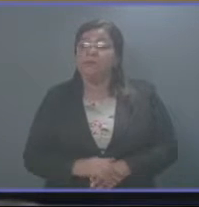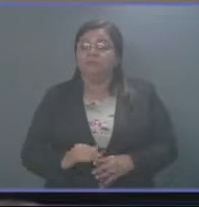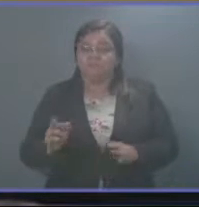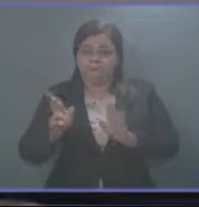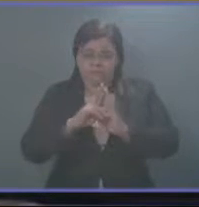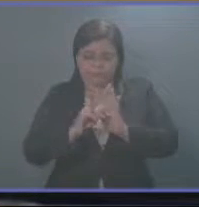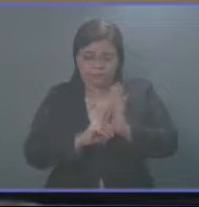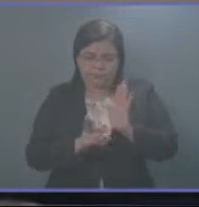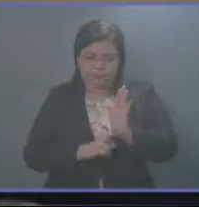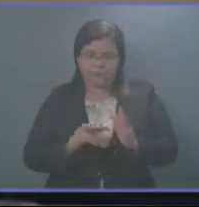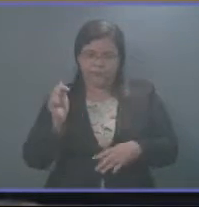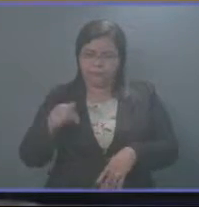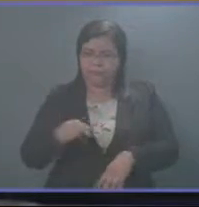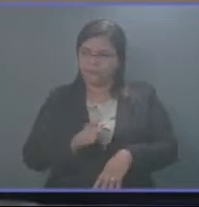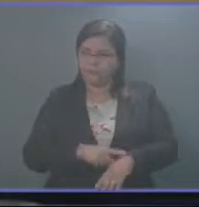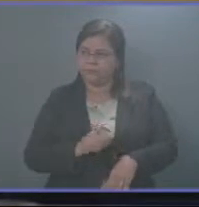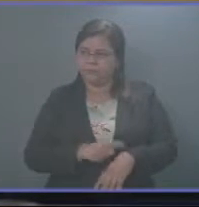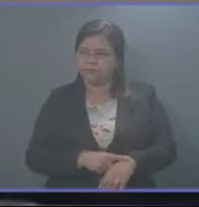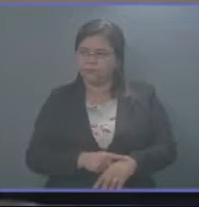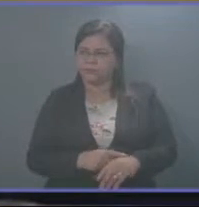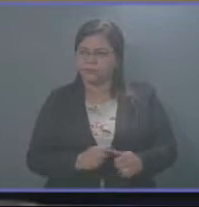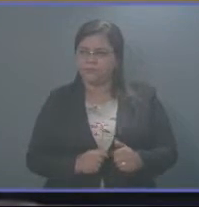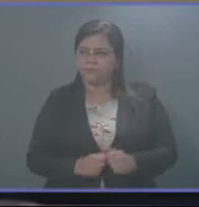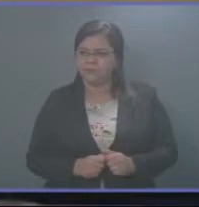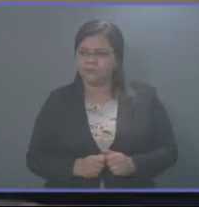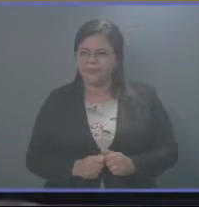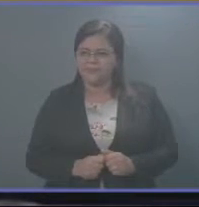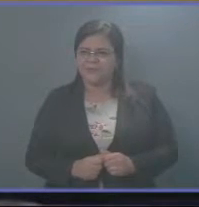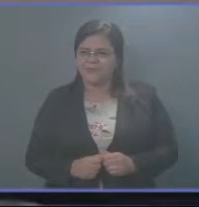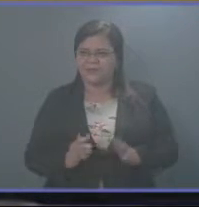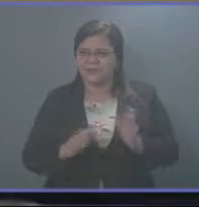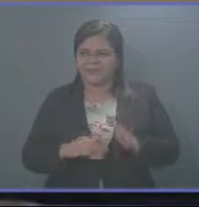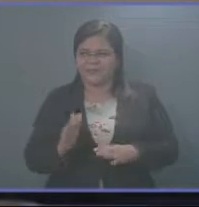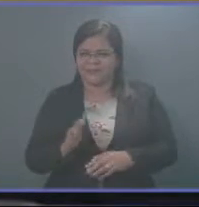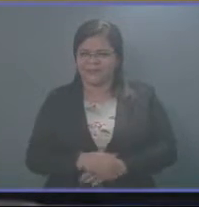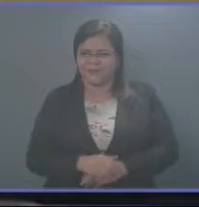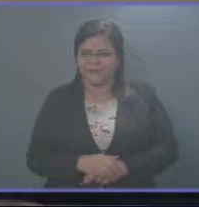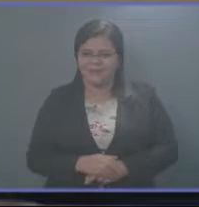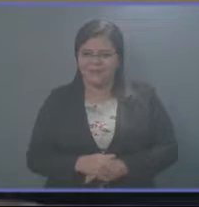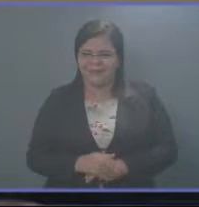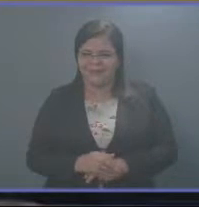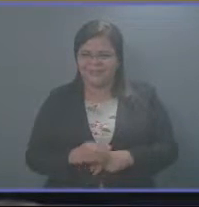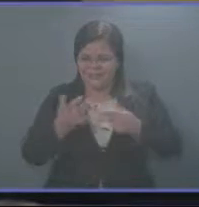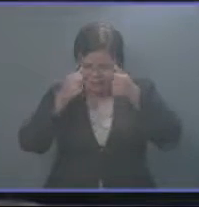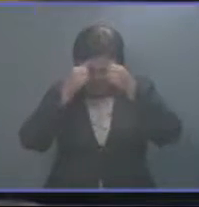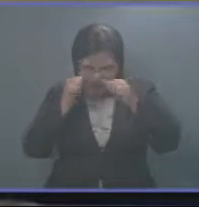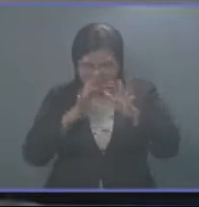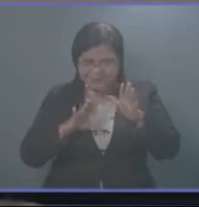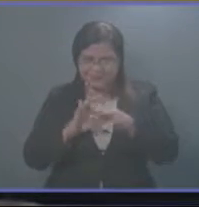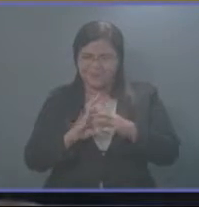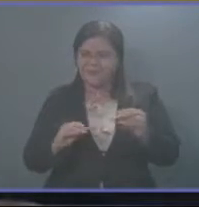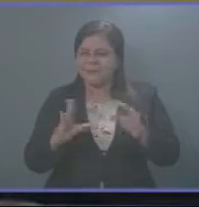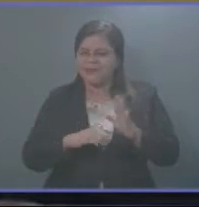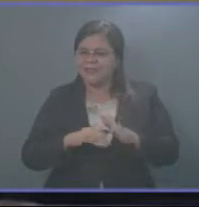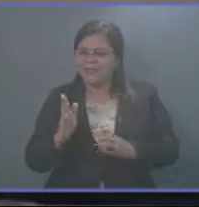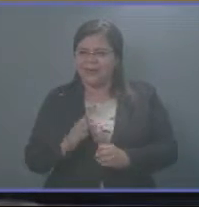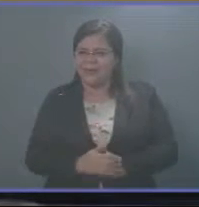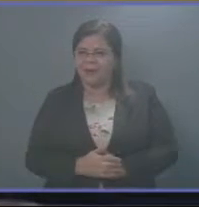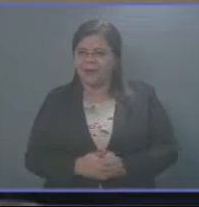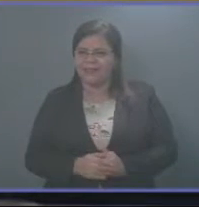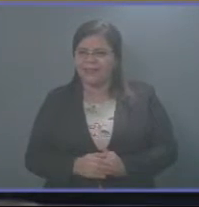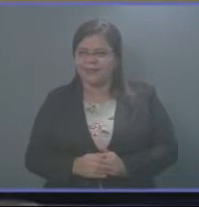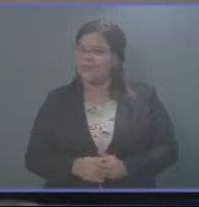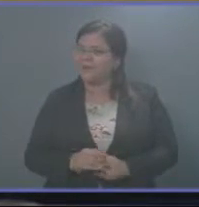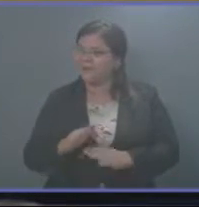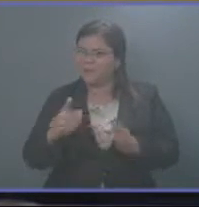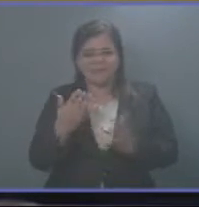que al efecto posea. En estos casos, la persona natural y o jurídica adquirirá el permiso en